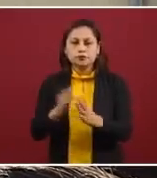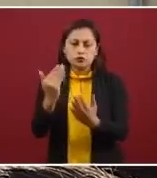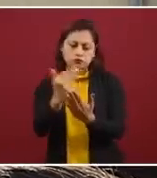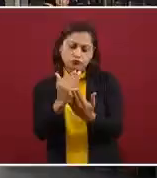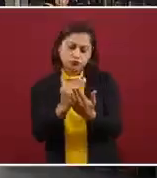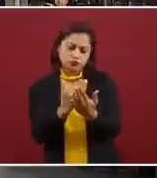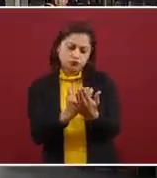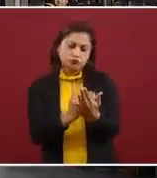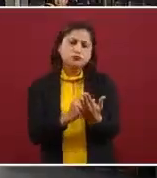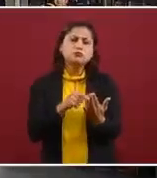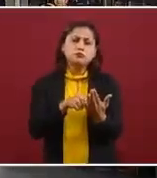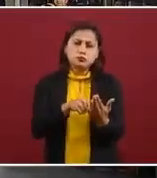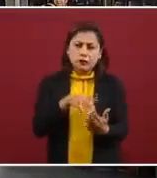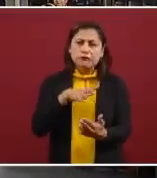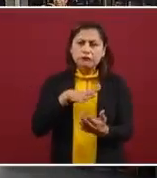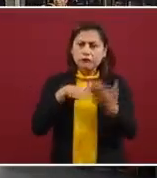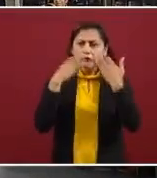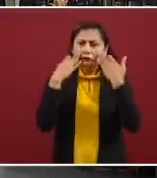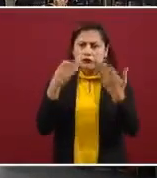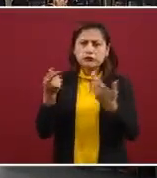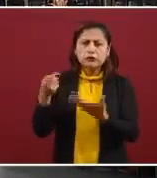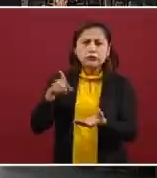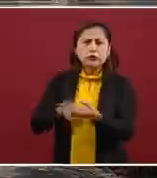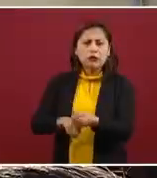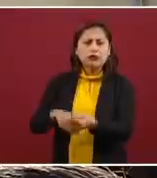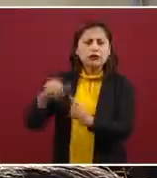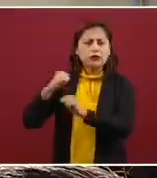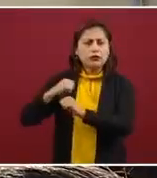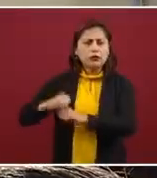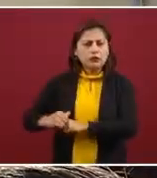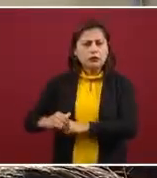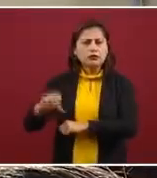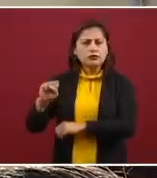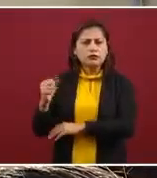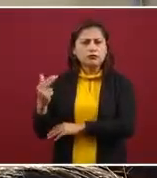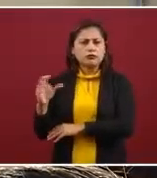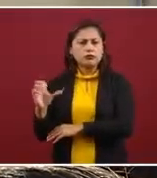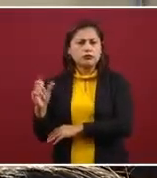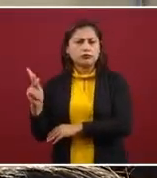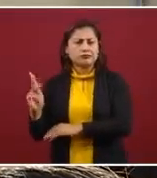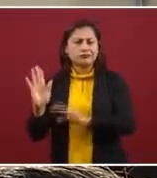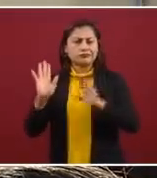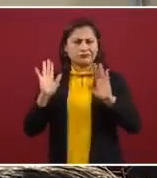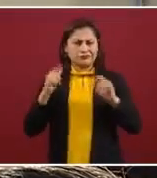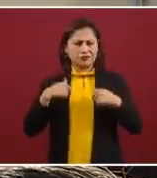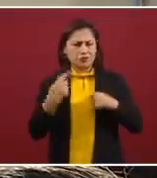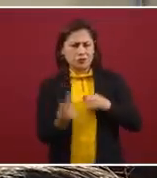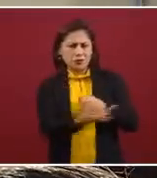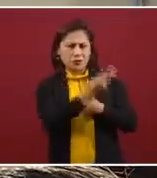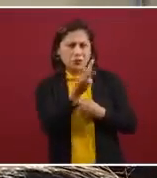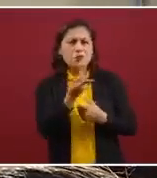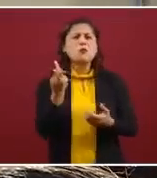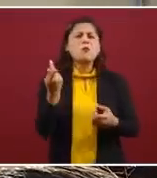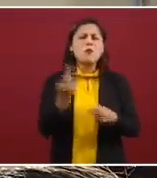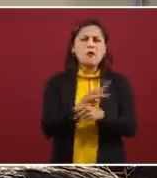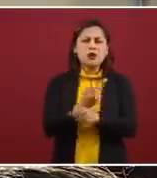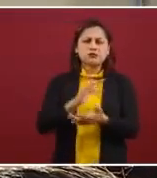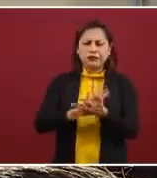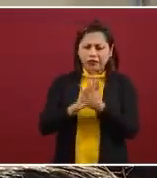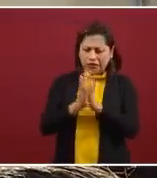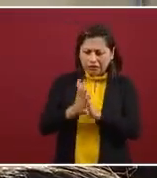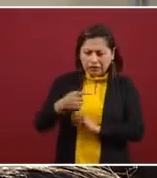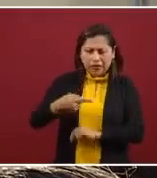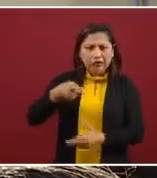Secretaría de Hacienda. Presidente, ¿no considera usted que desde el mismo gobierno se fomenta la impunidad al no cobrar estas sanciones